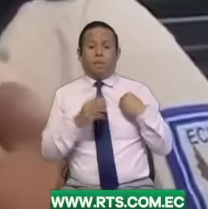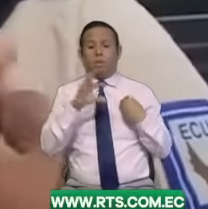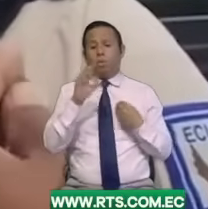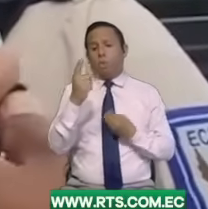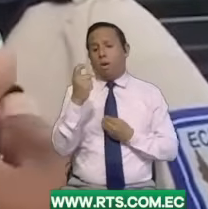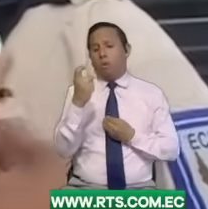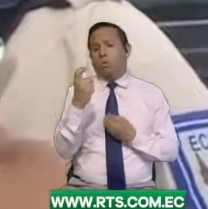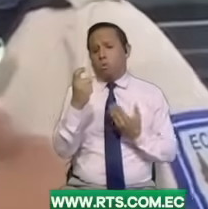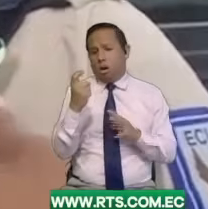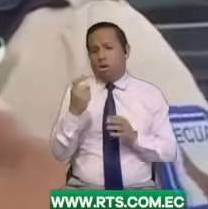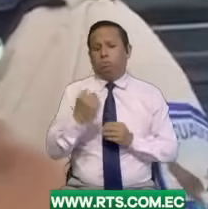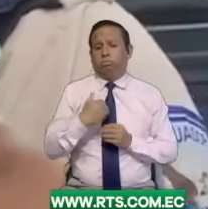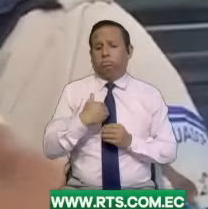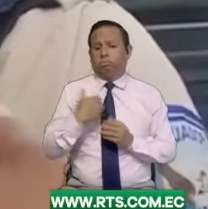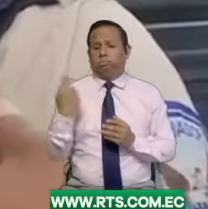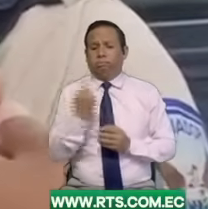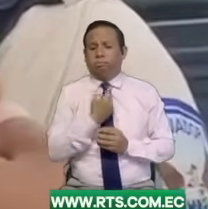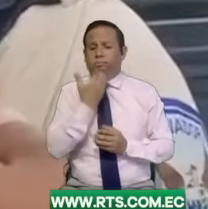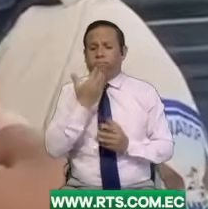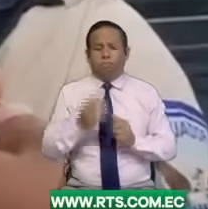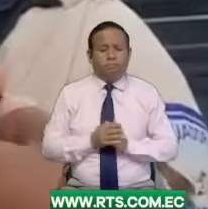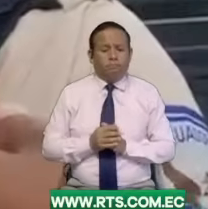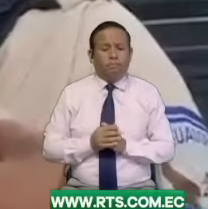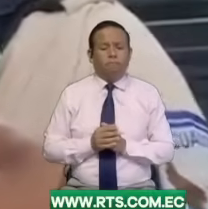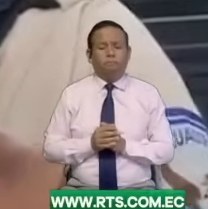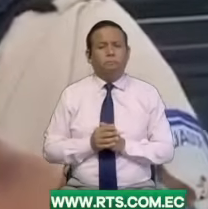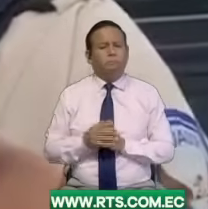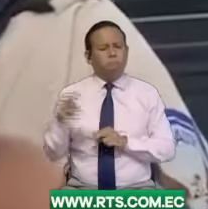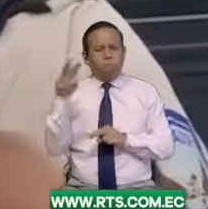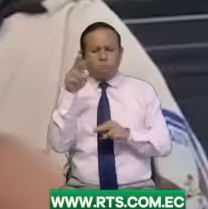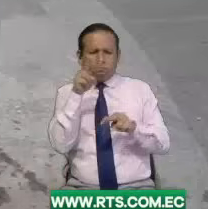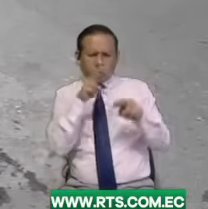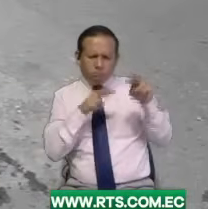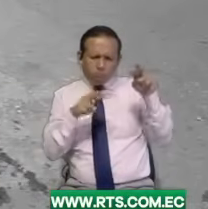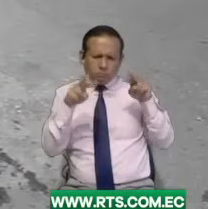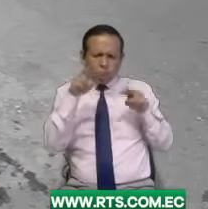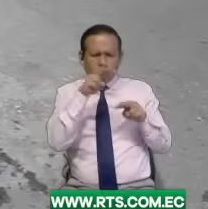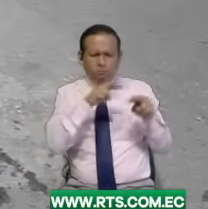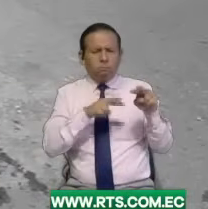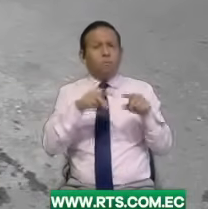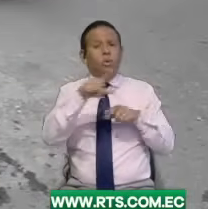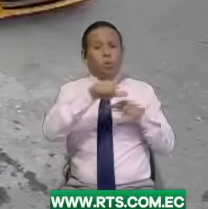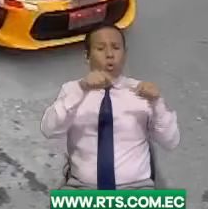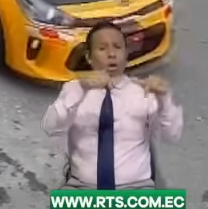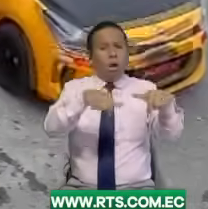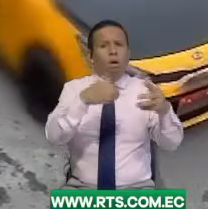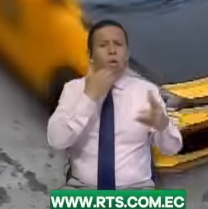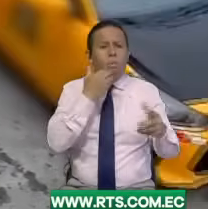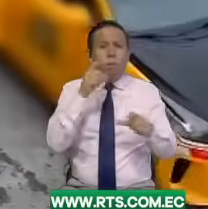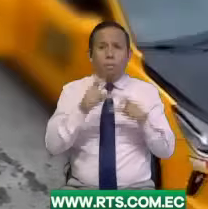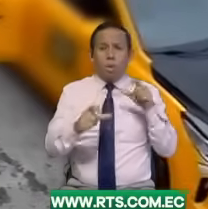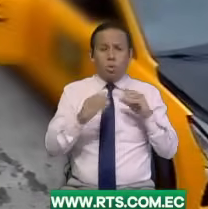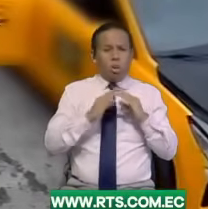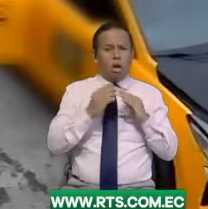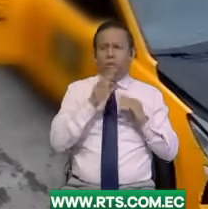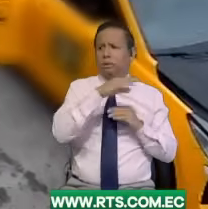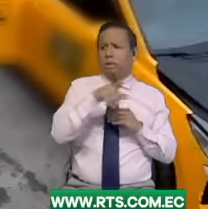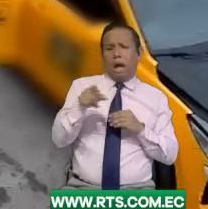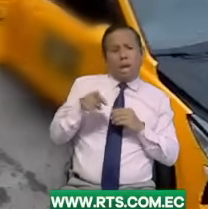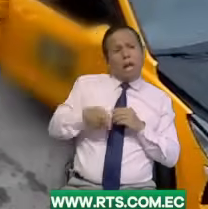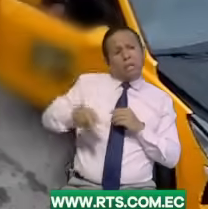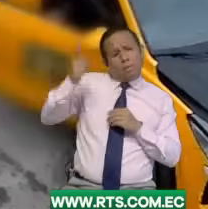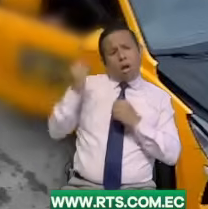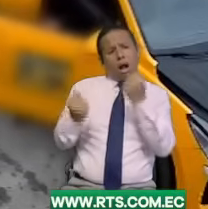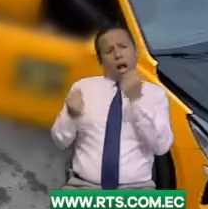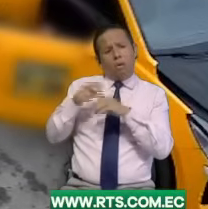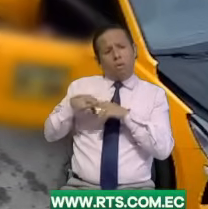realizó la verificación de todo el sector donde los moradores indicaron para dónde fue el vehículo que